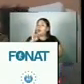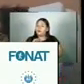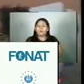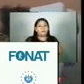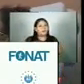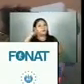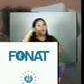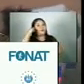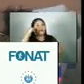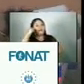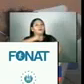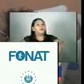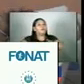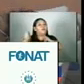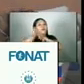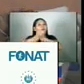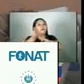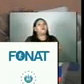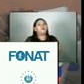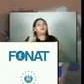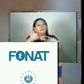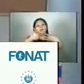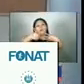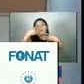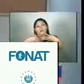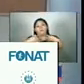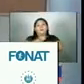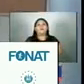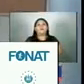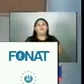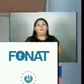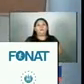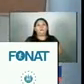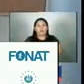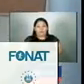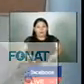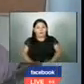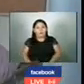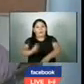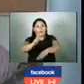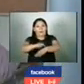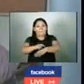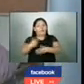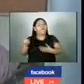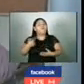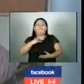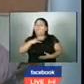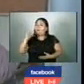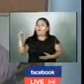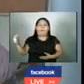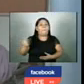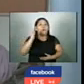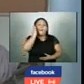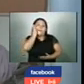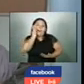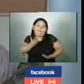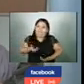principal objetivo de la nueva normativa. Que en el momento de nacer ese niño se le ponga en un apego precoz,